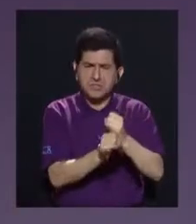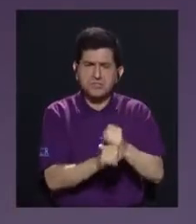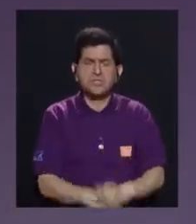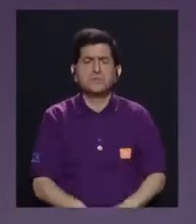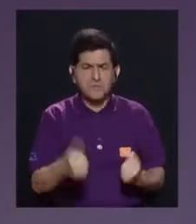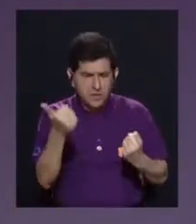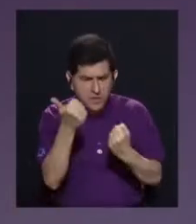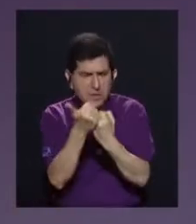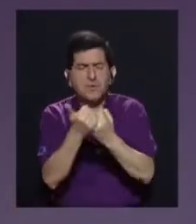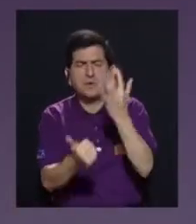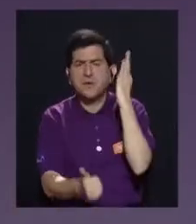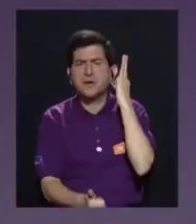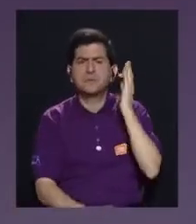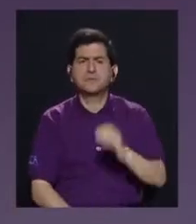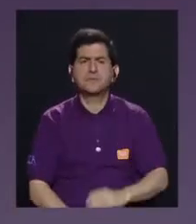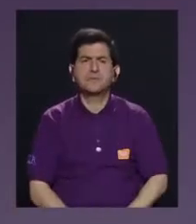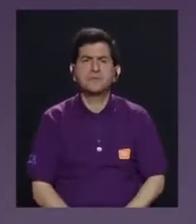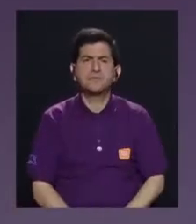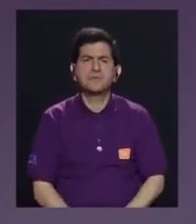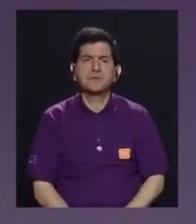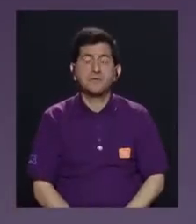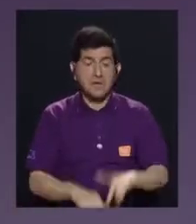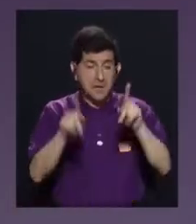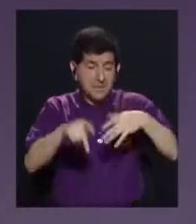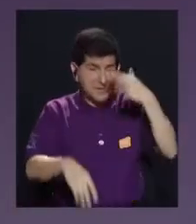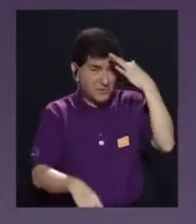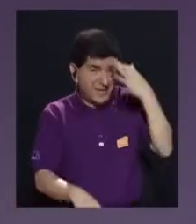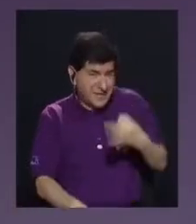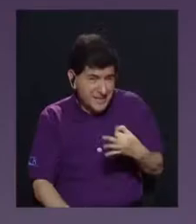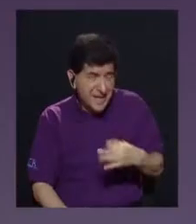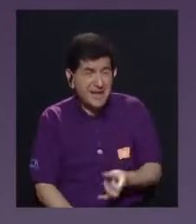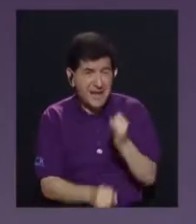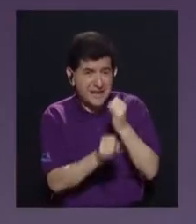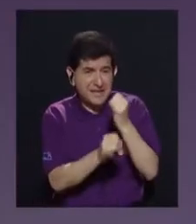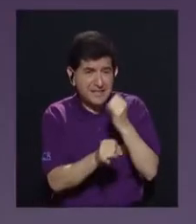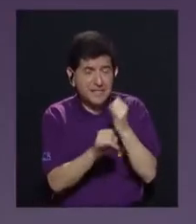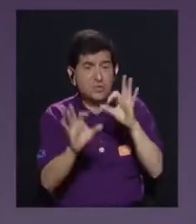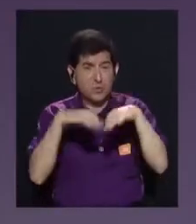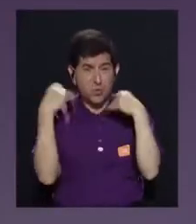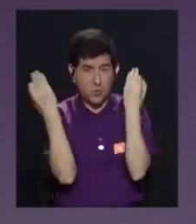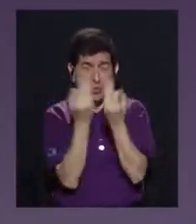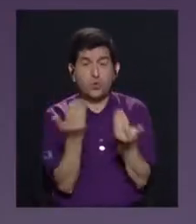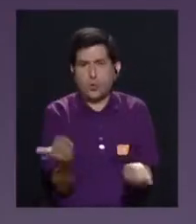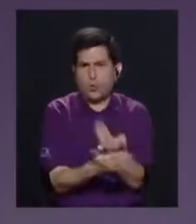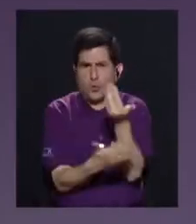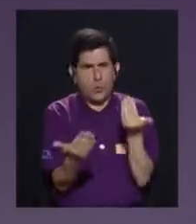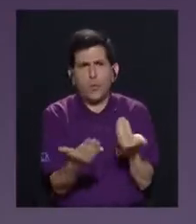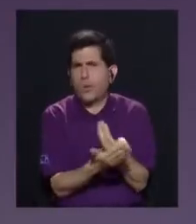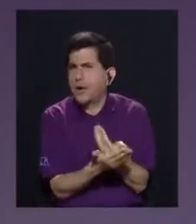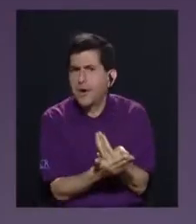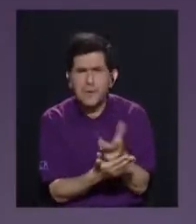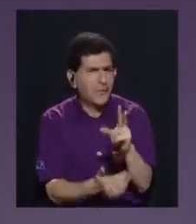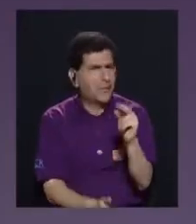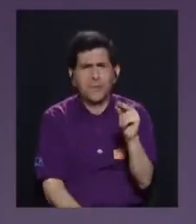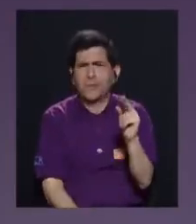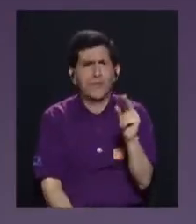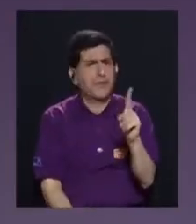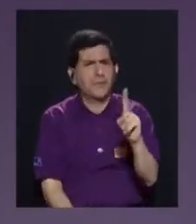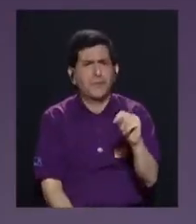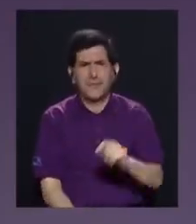a favor de las mujeres o sea para que quienes crean que los institutos de la familia son una novedad no son una novedad